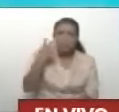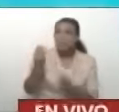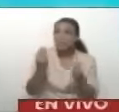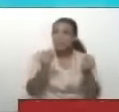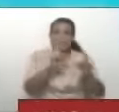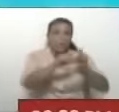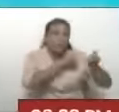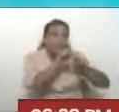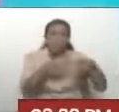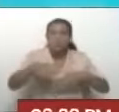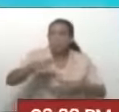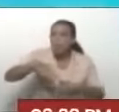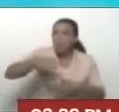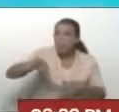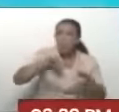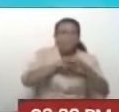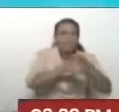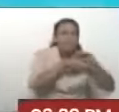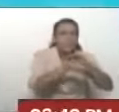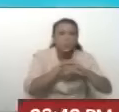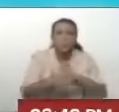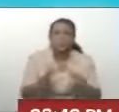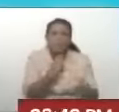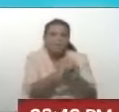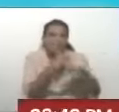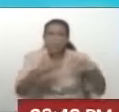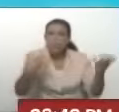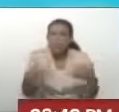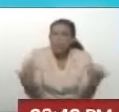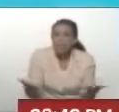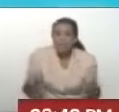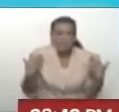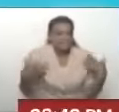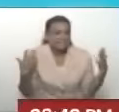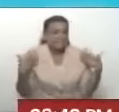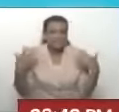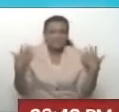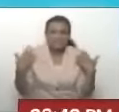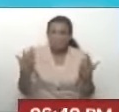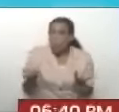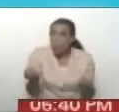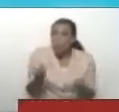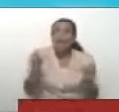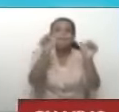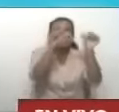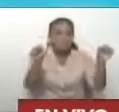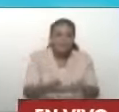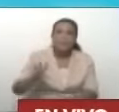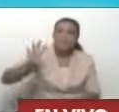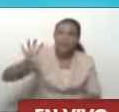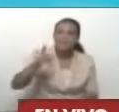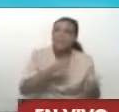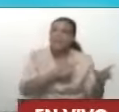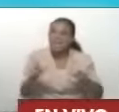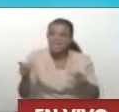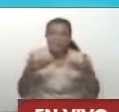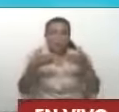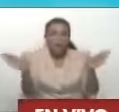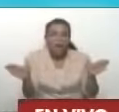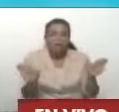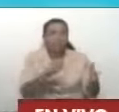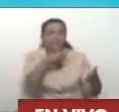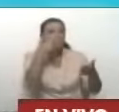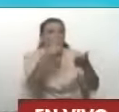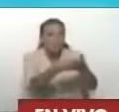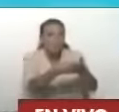jóvenes preguntándonos cómo se inscriben, que quieren formar parte, que están muy entusiasmados, y a través del sistema Patria ya está disponible, además